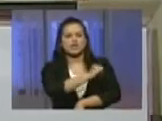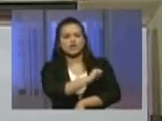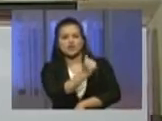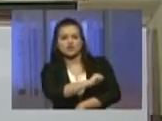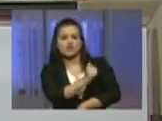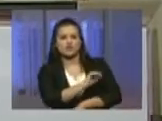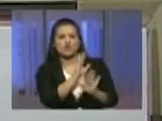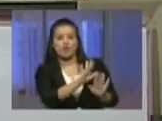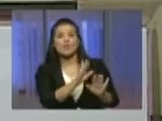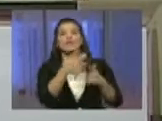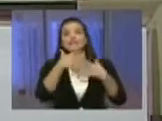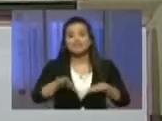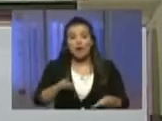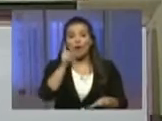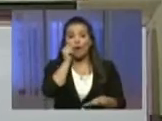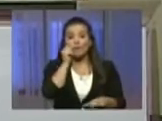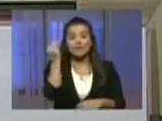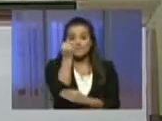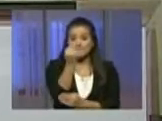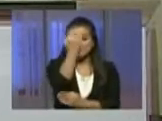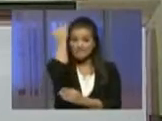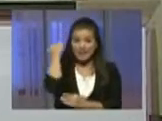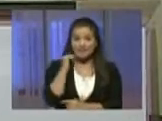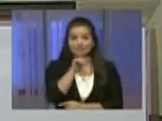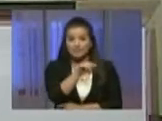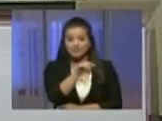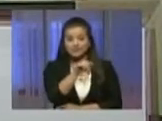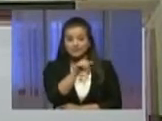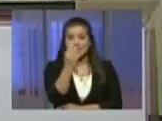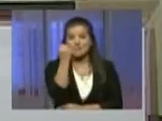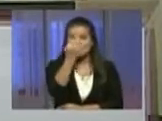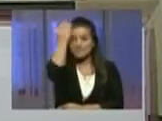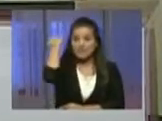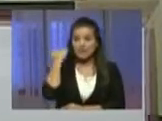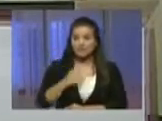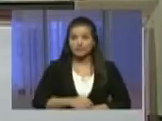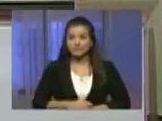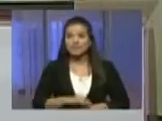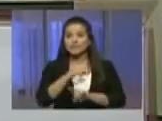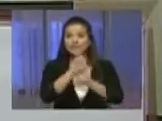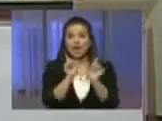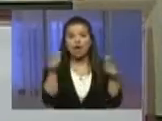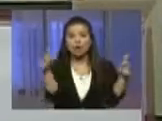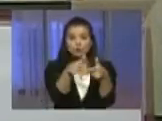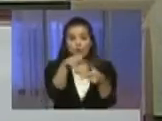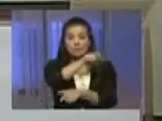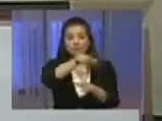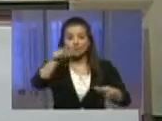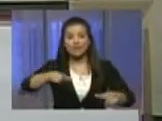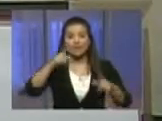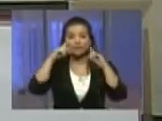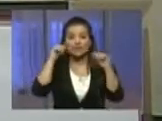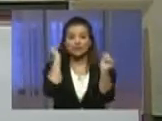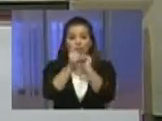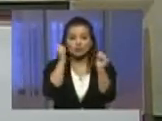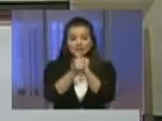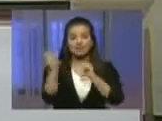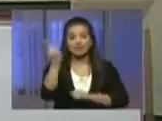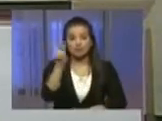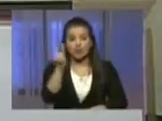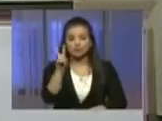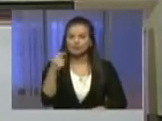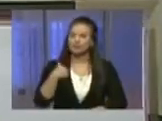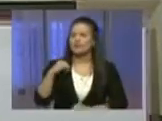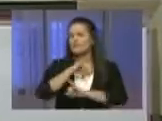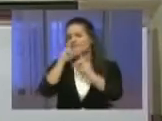mervin Maldonado junto a un grupo de atletas venezolanos Qué felicidad mervin